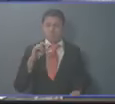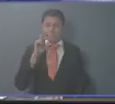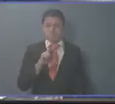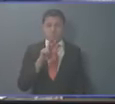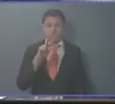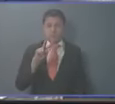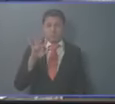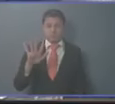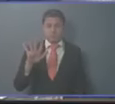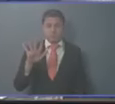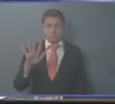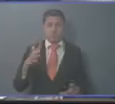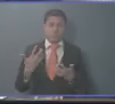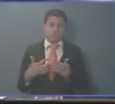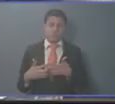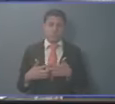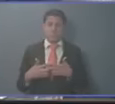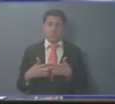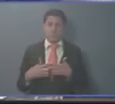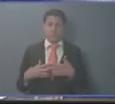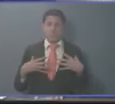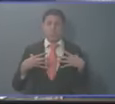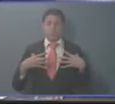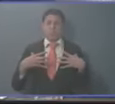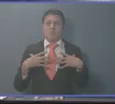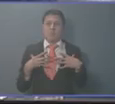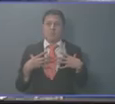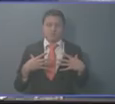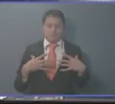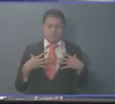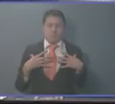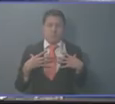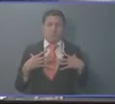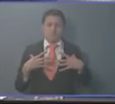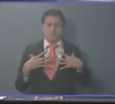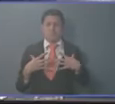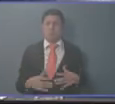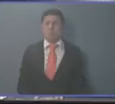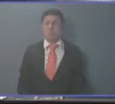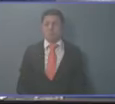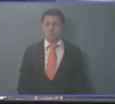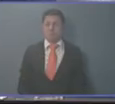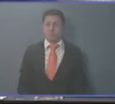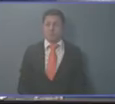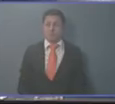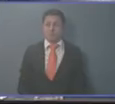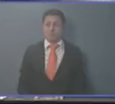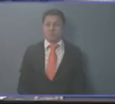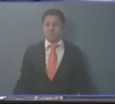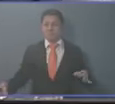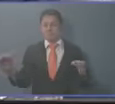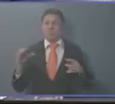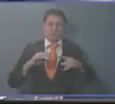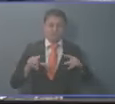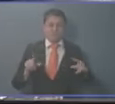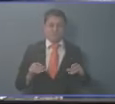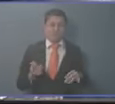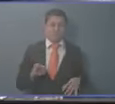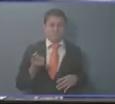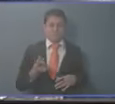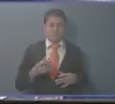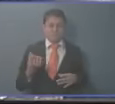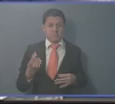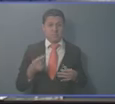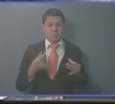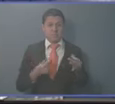325 instrumentos que sirven para dar respiración artificial. Eso es lo inmediato que se va a